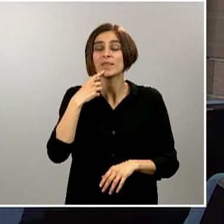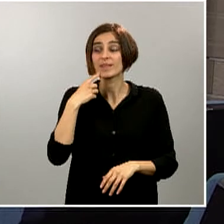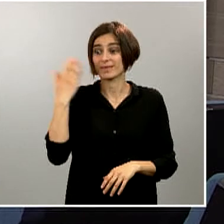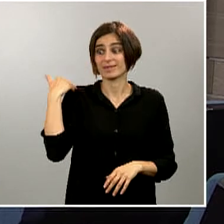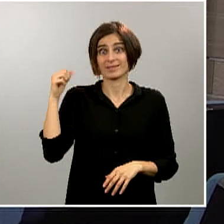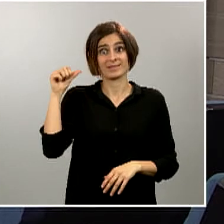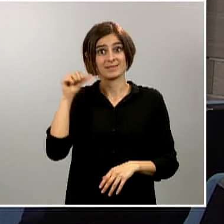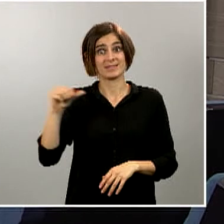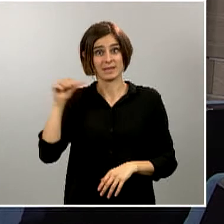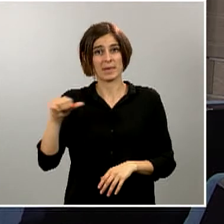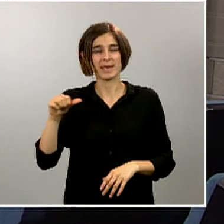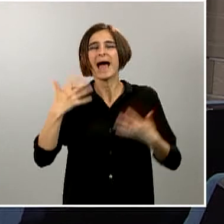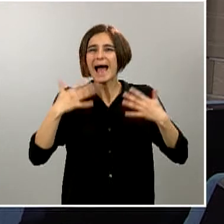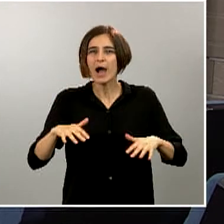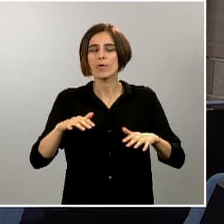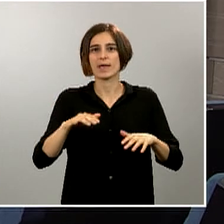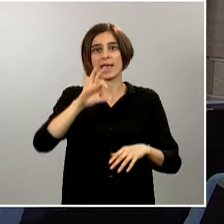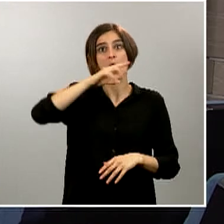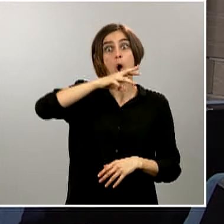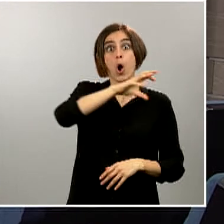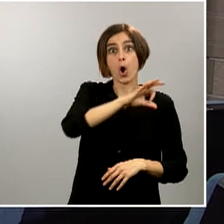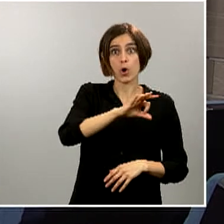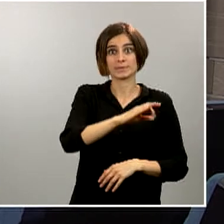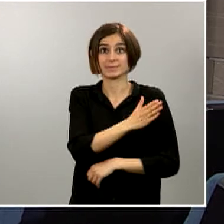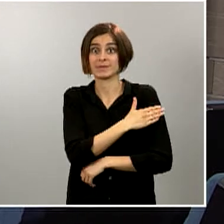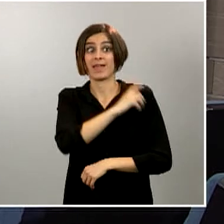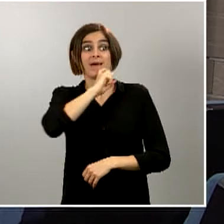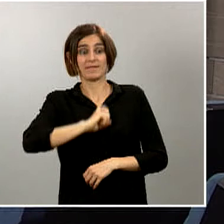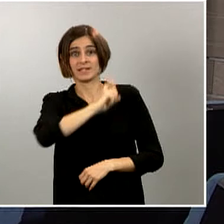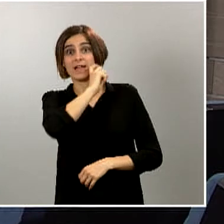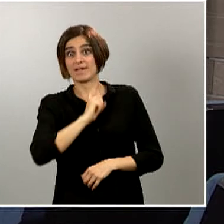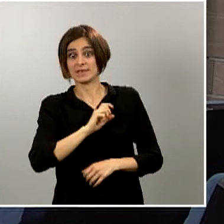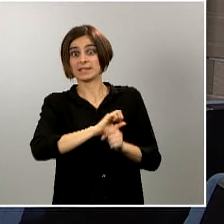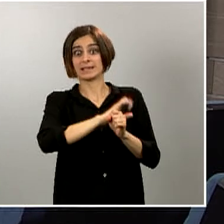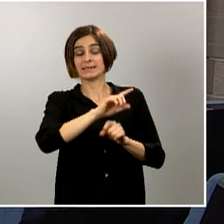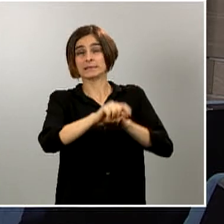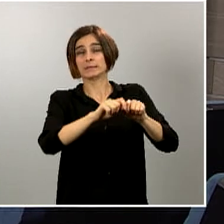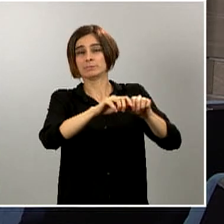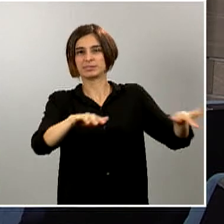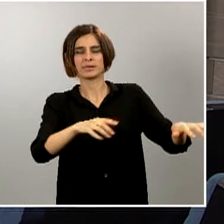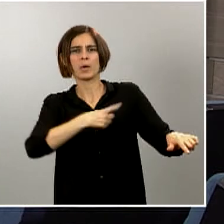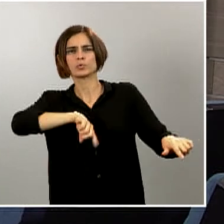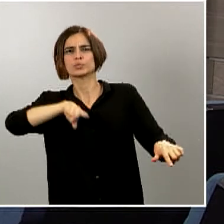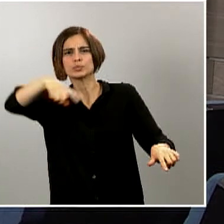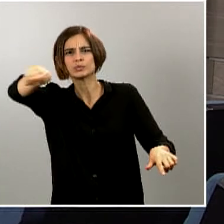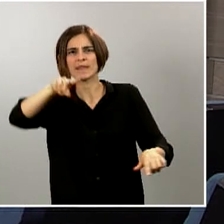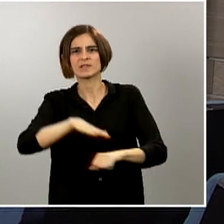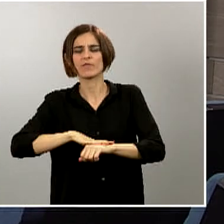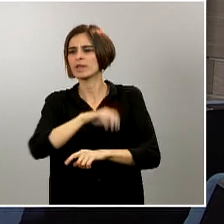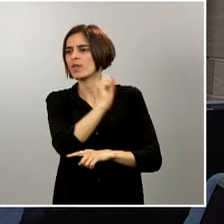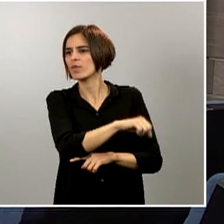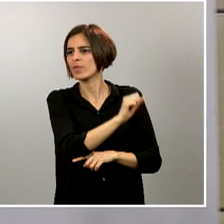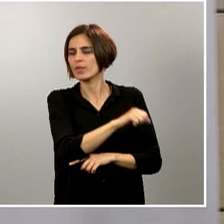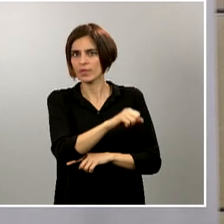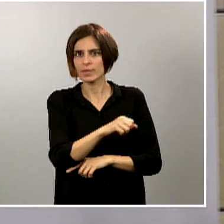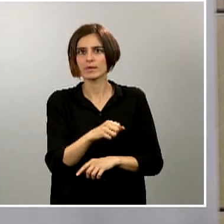la Salud ante la amenaza del virus y su expansión. ¿Lo han hablado con la OMS? Naturalmente, esta semana, durante